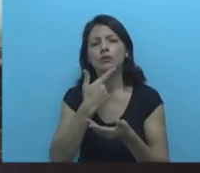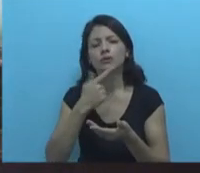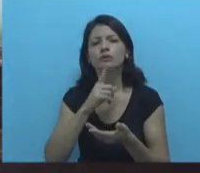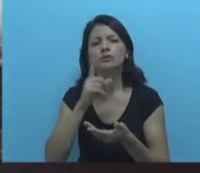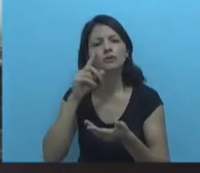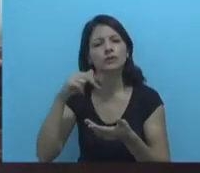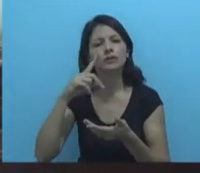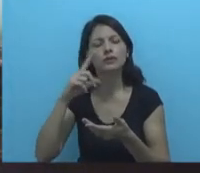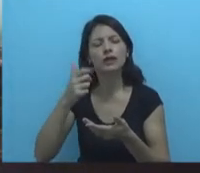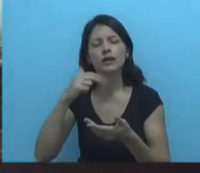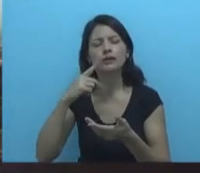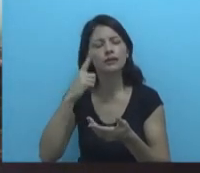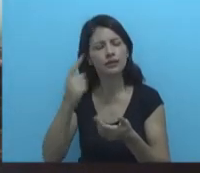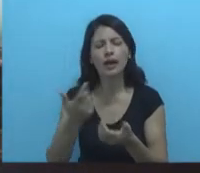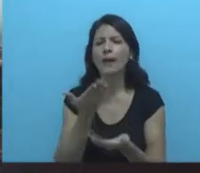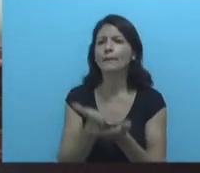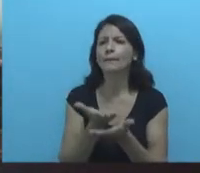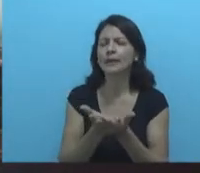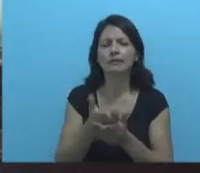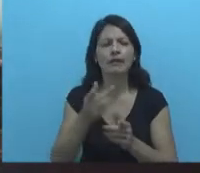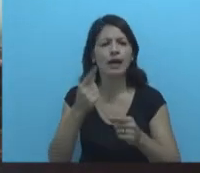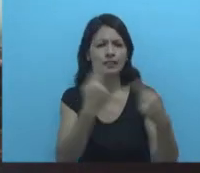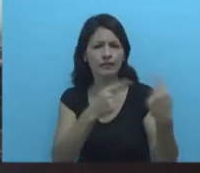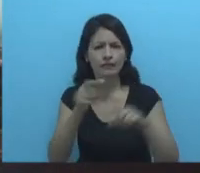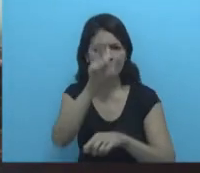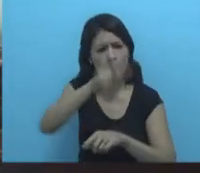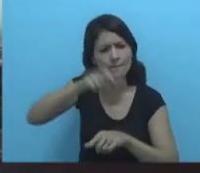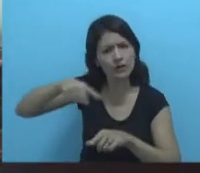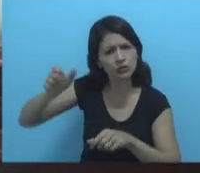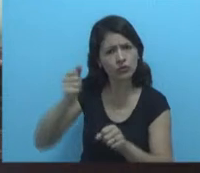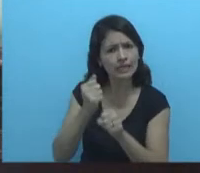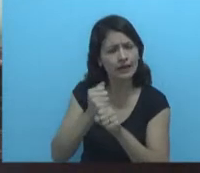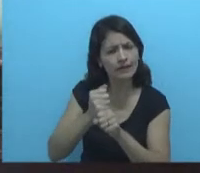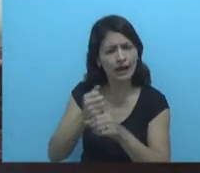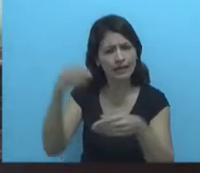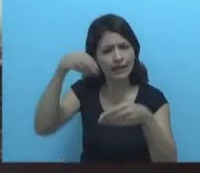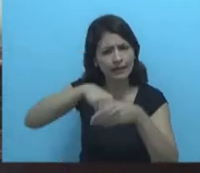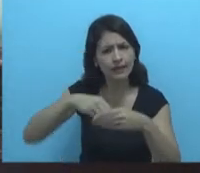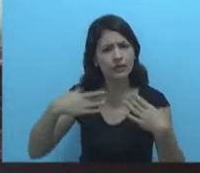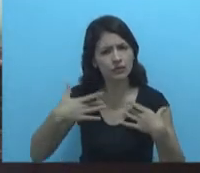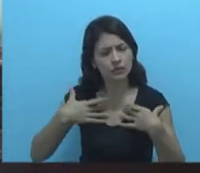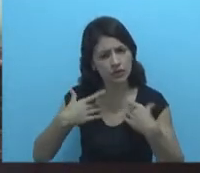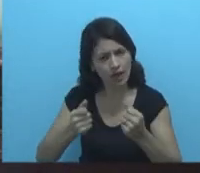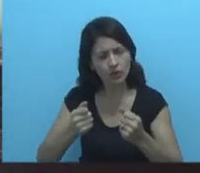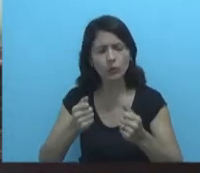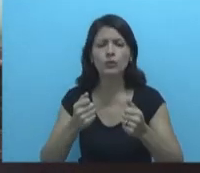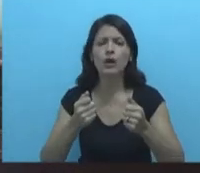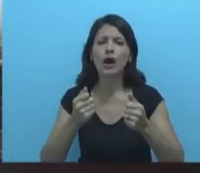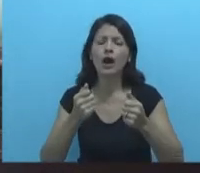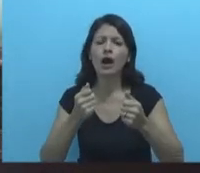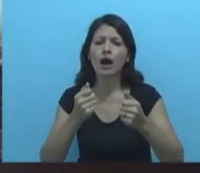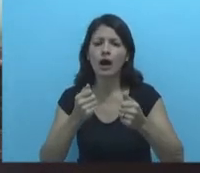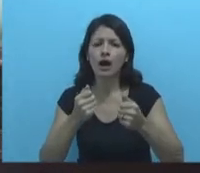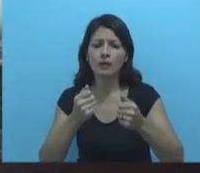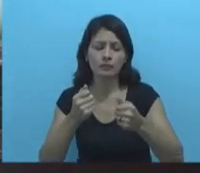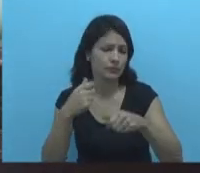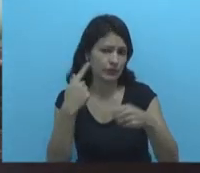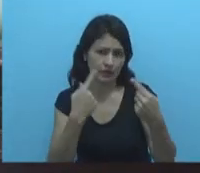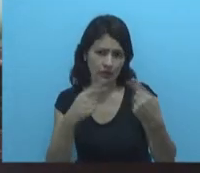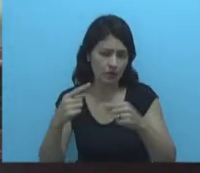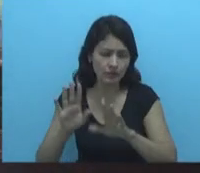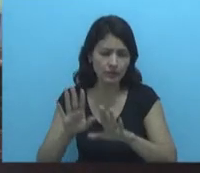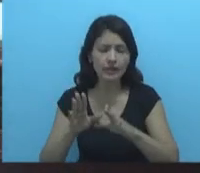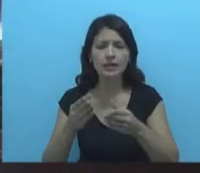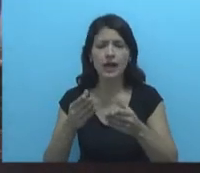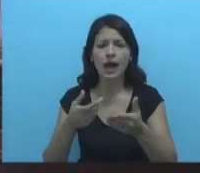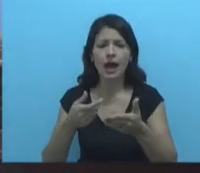y trabajadoras de la salud que prestan servicios en efectores de salud un bono mensual equiparable al otorgado por el